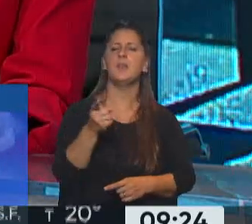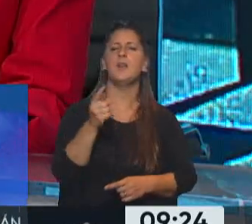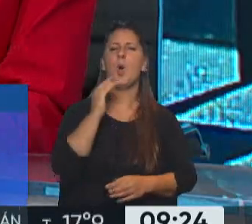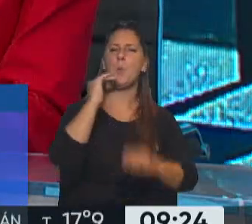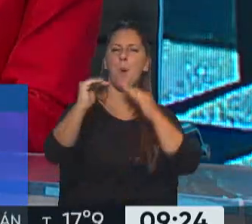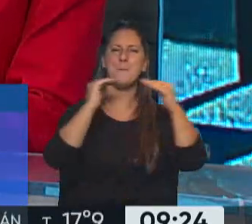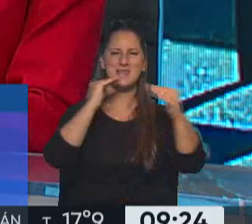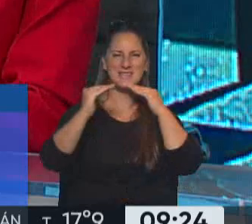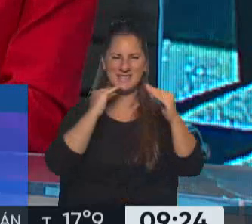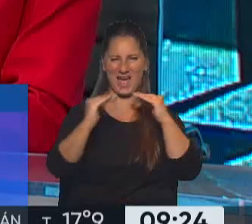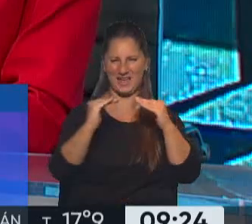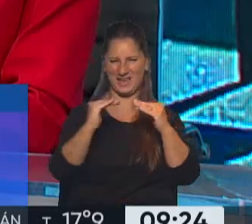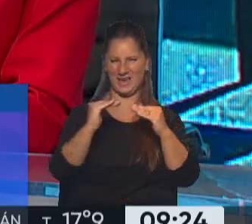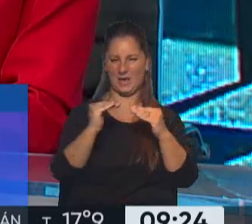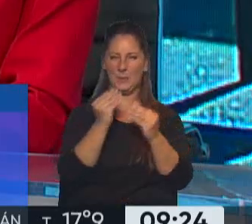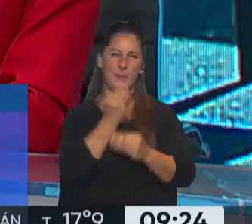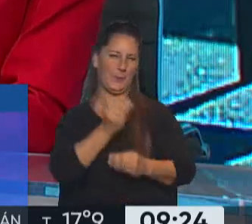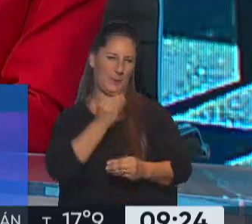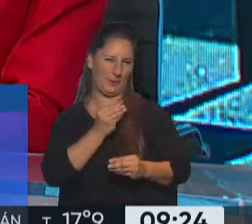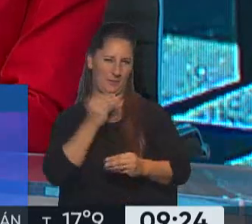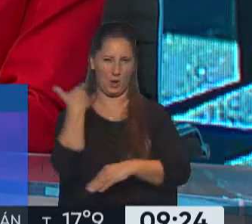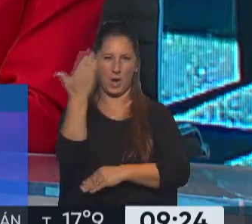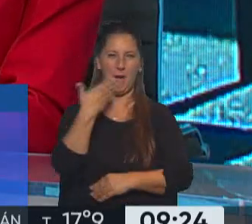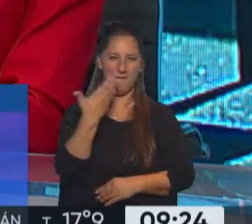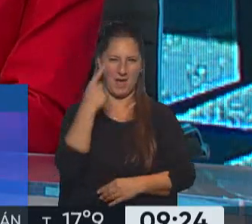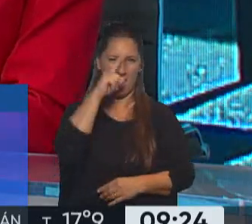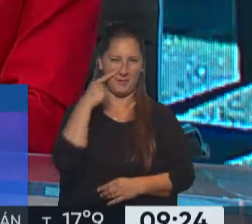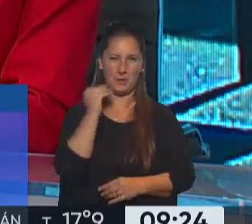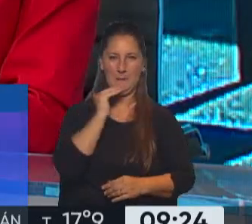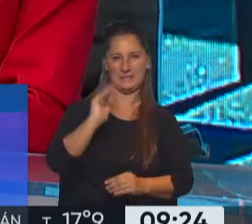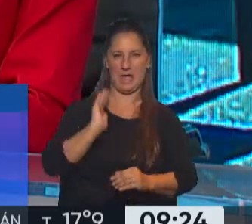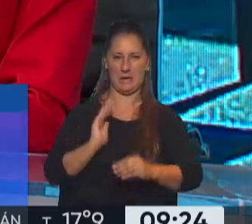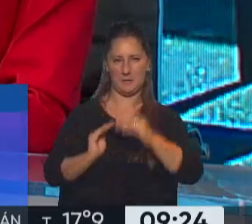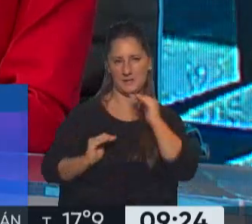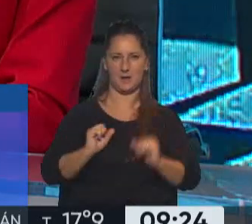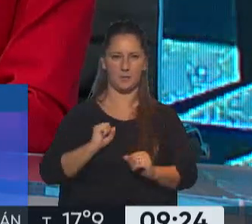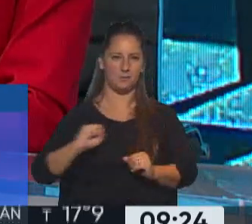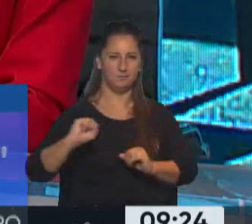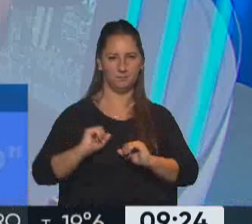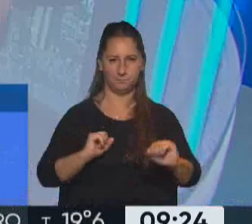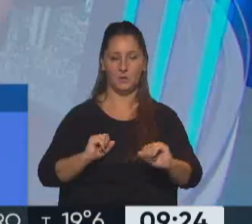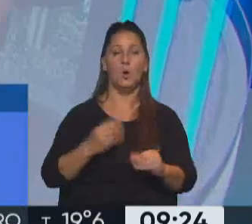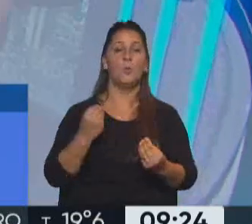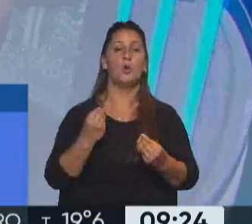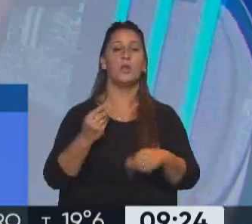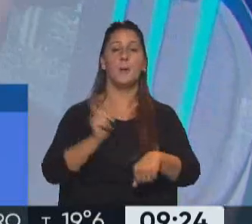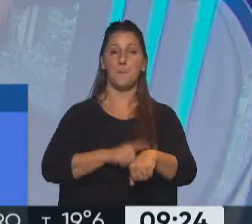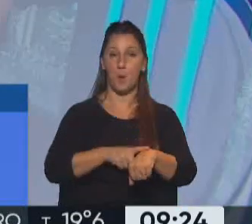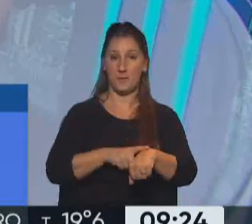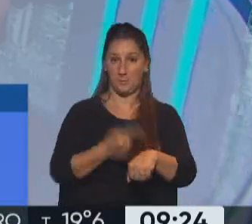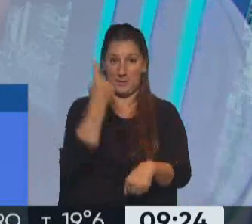políticos que pueda haber entre líneas en el discurso del presidente. Porque es el primer discurso después del traspié